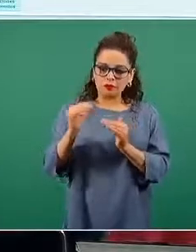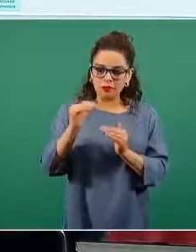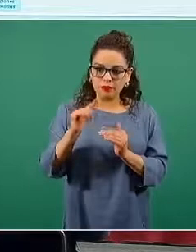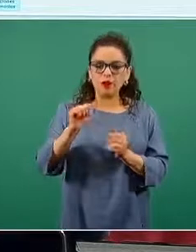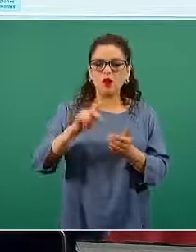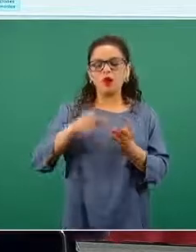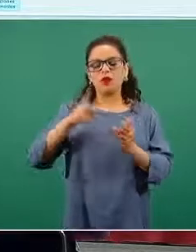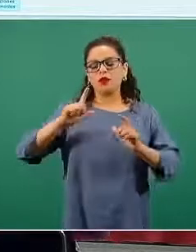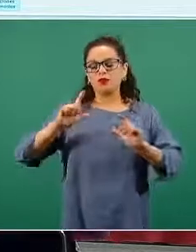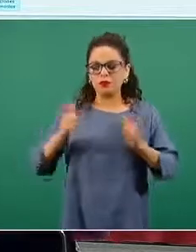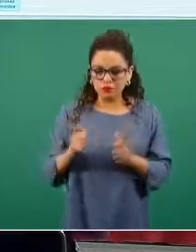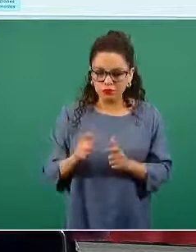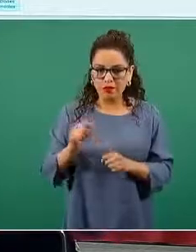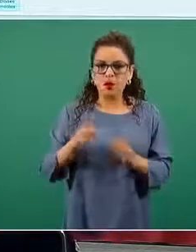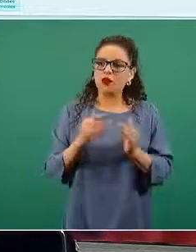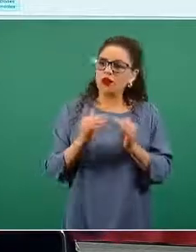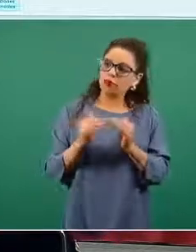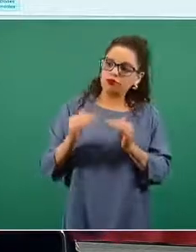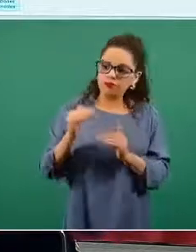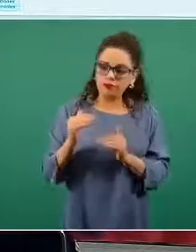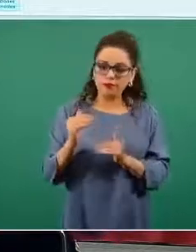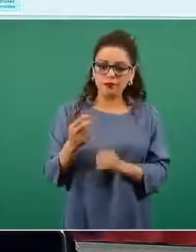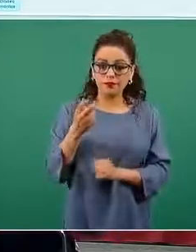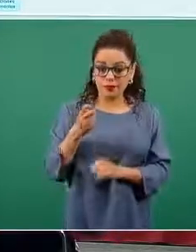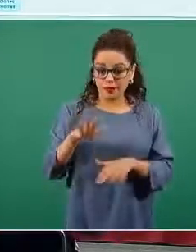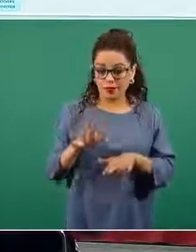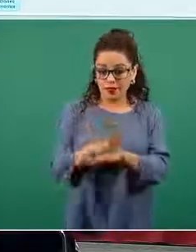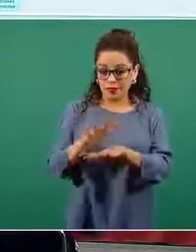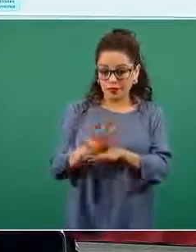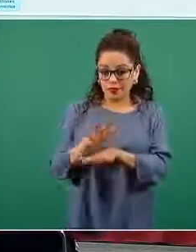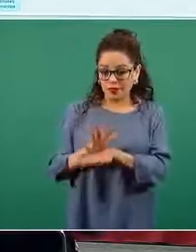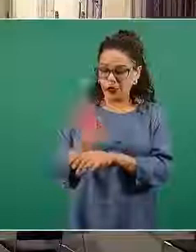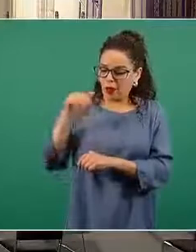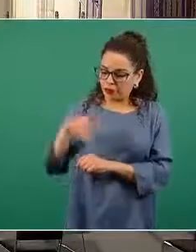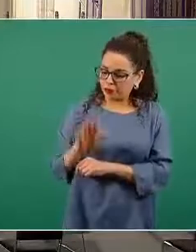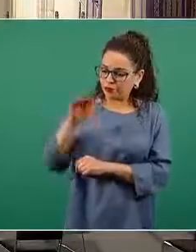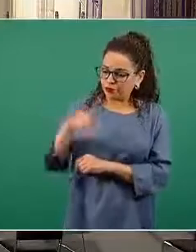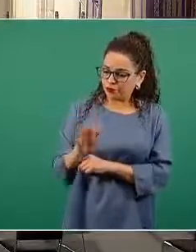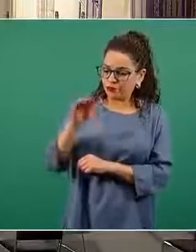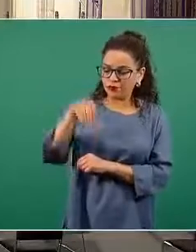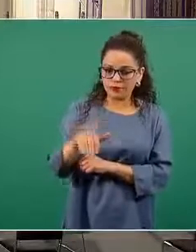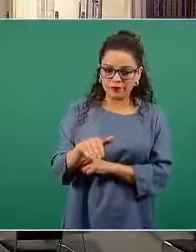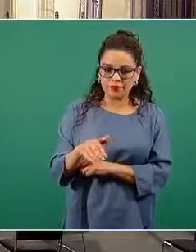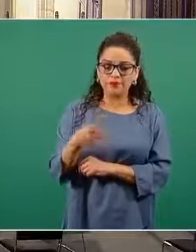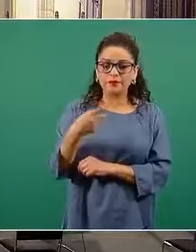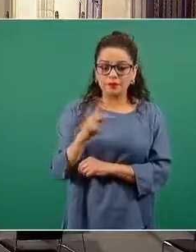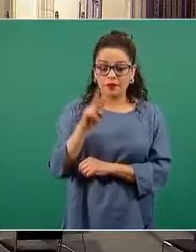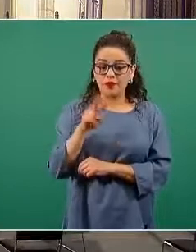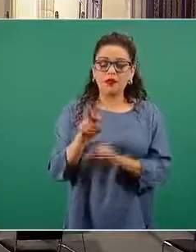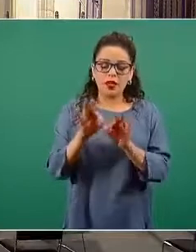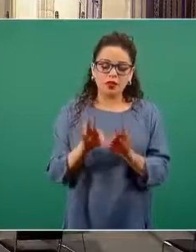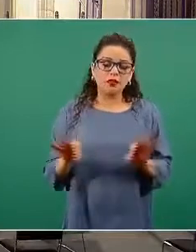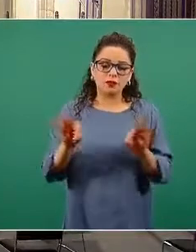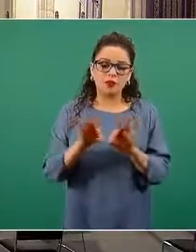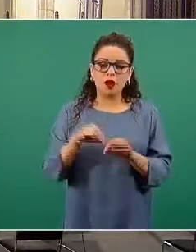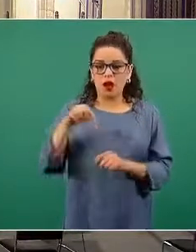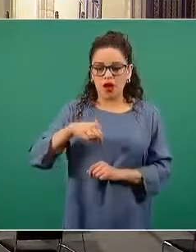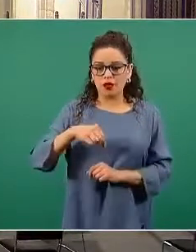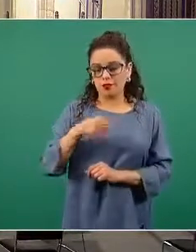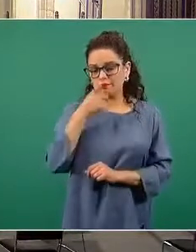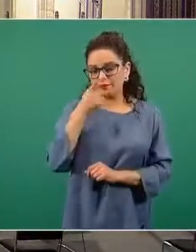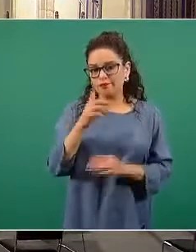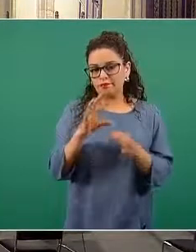pero que finalmente y posterior a ese cambio en la tendencia, aunque sí es importante comentarlo,